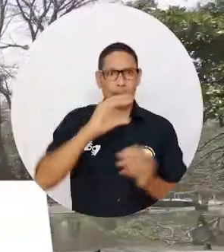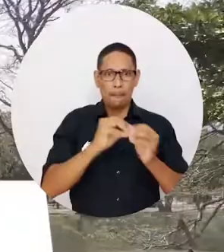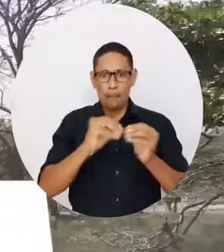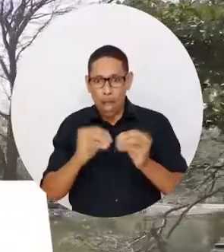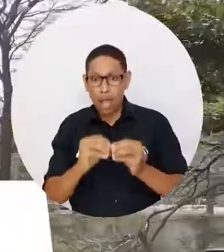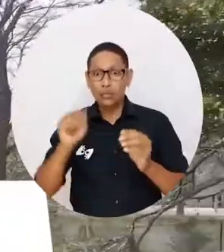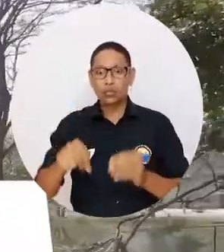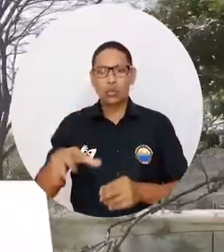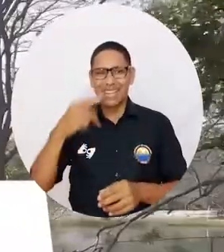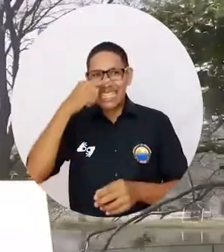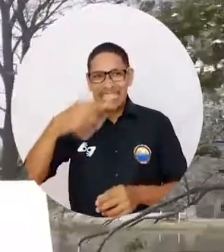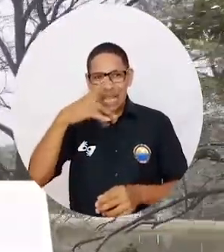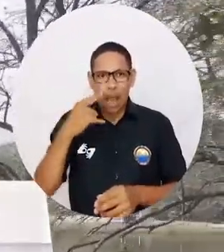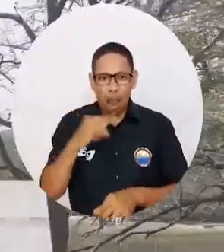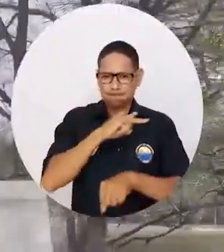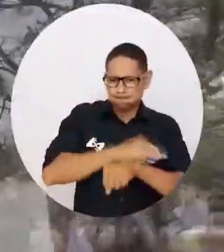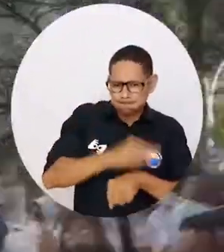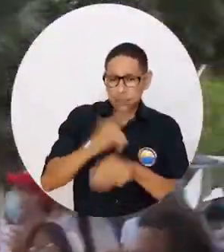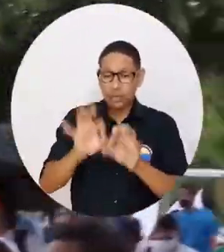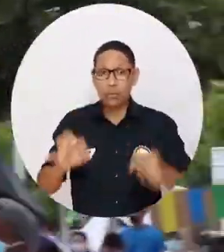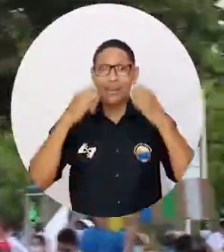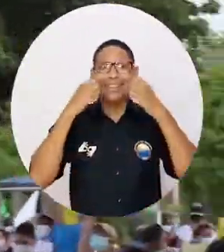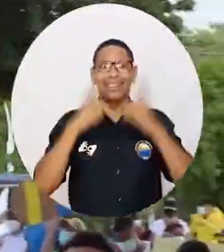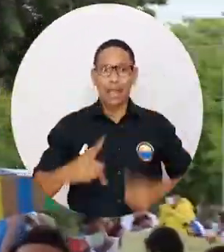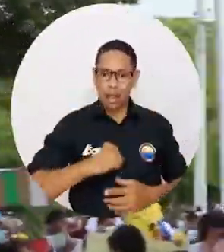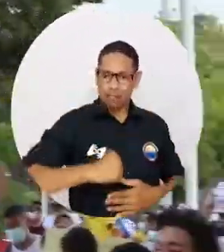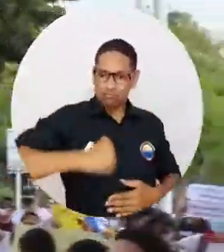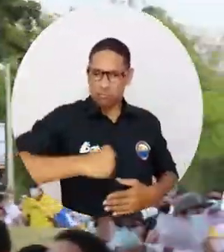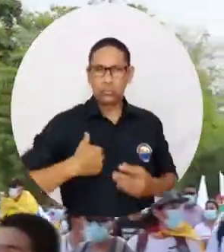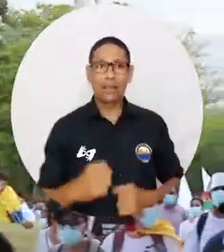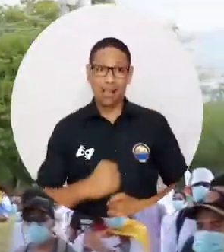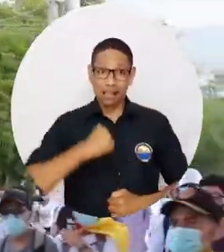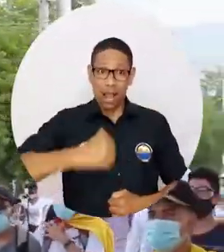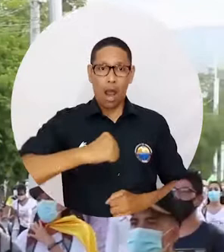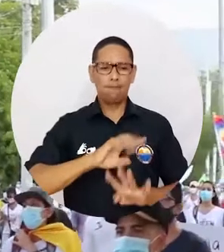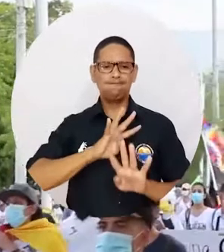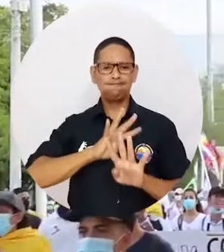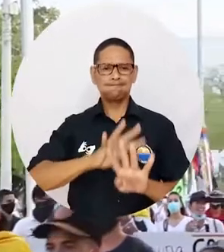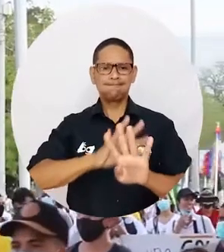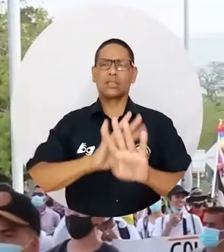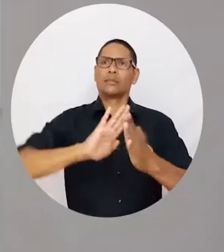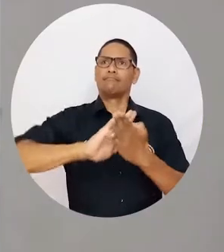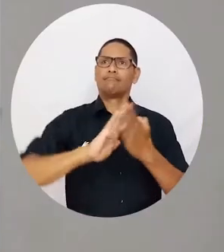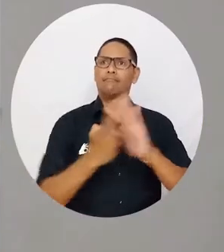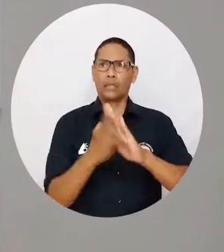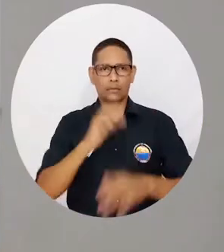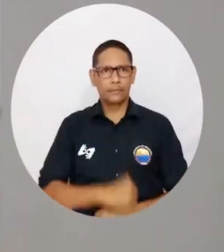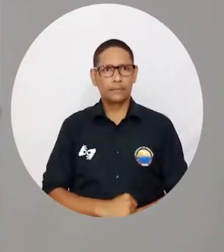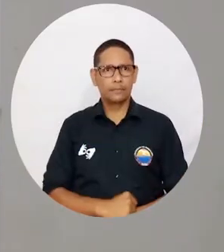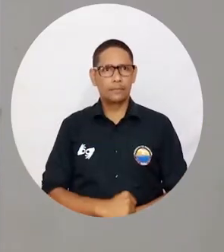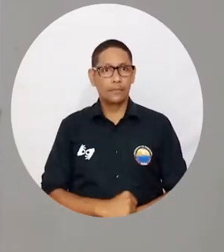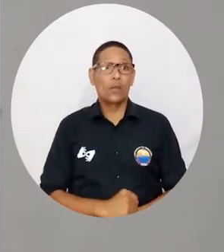la Personería Distrital la protección de los derechos humanos y del derecho a la manifestación ciudadana pacífica. La